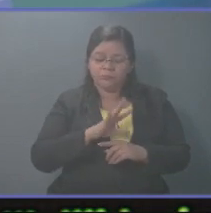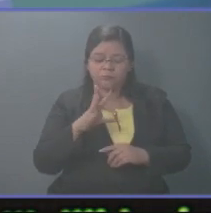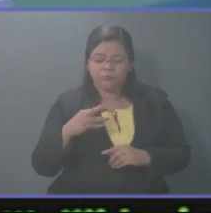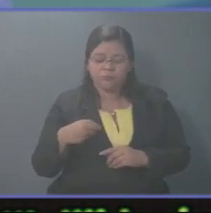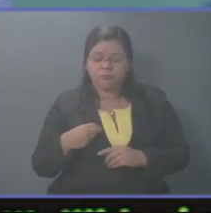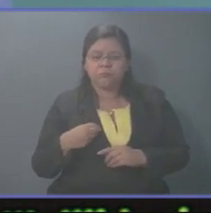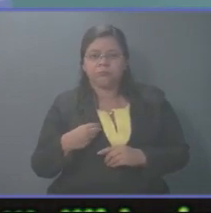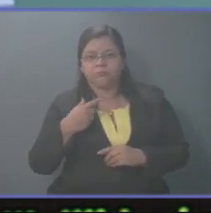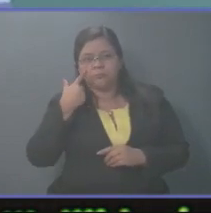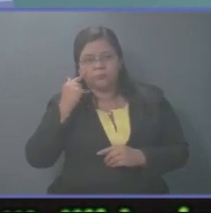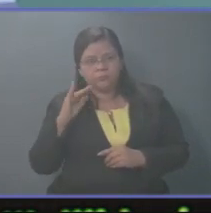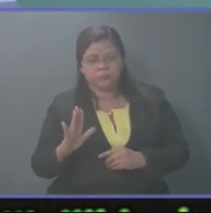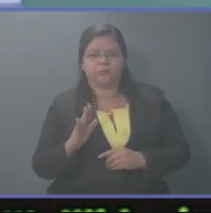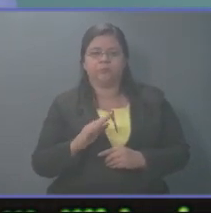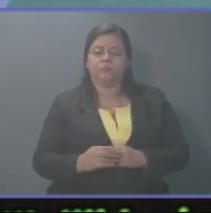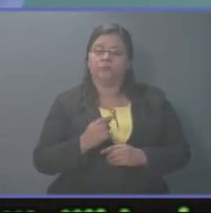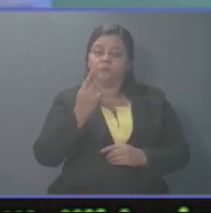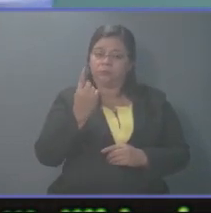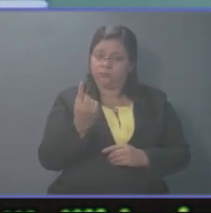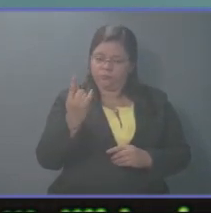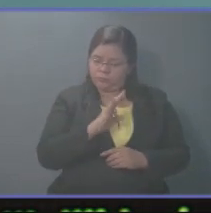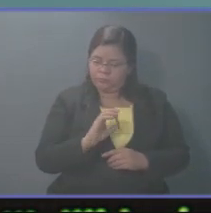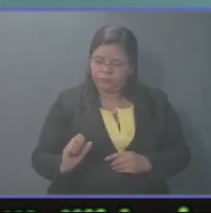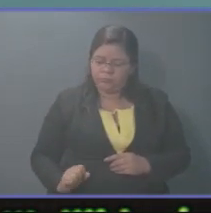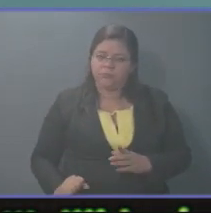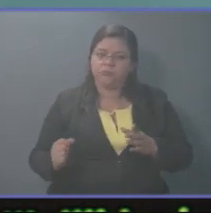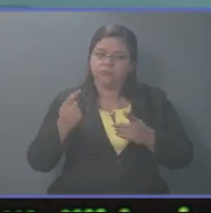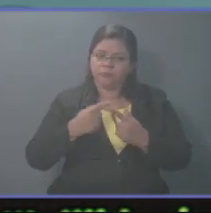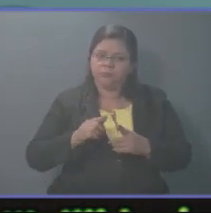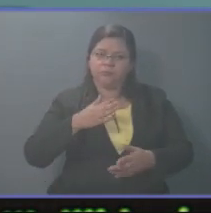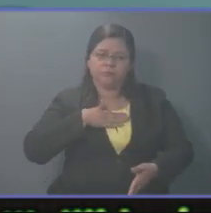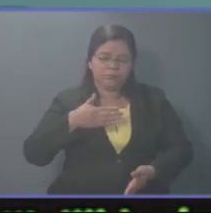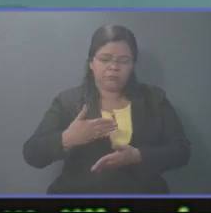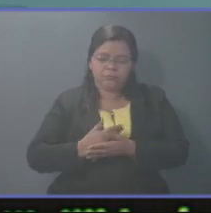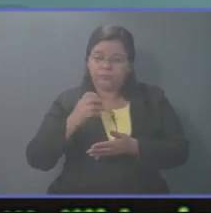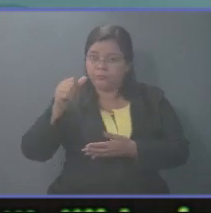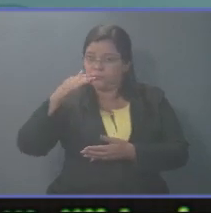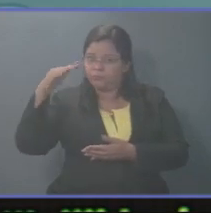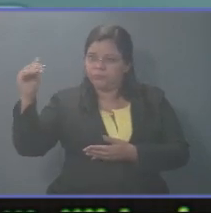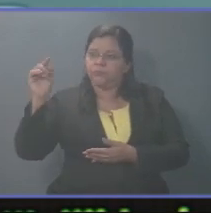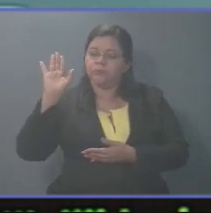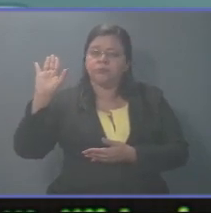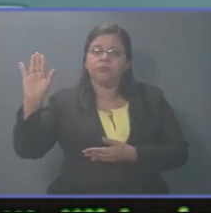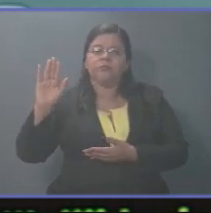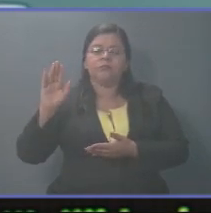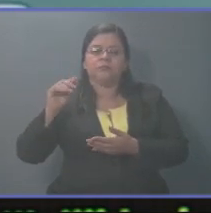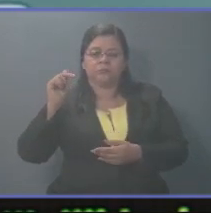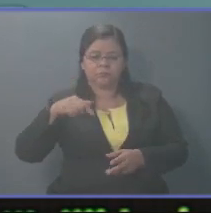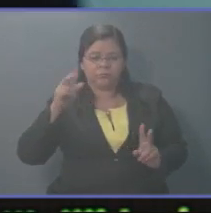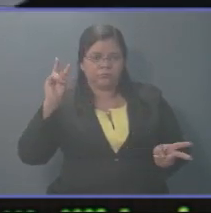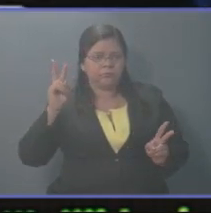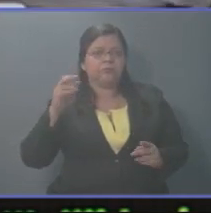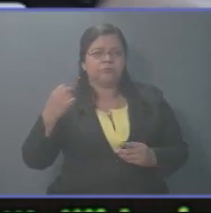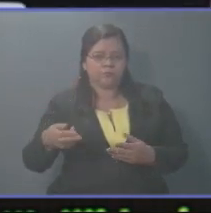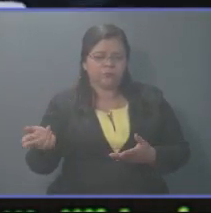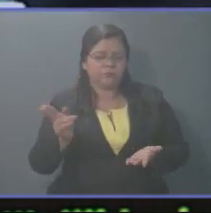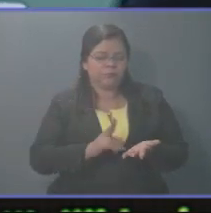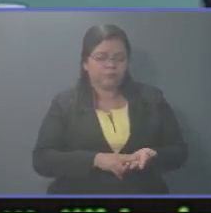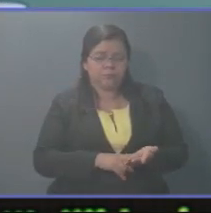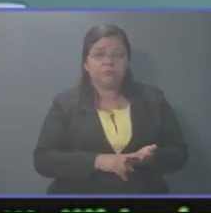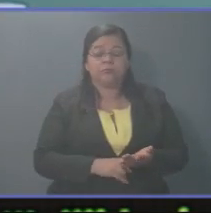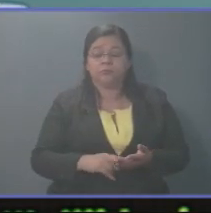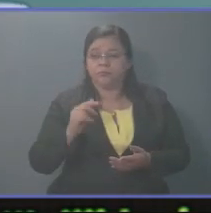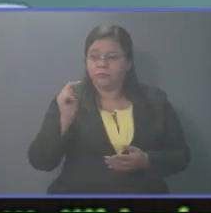que ocurrieren fuera del territorio de la República deberán inscribirse en el registro del estado familiar de San Salvador, por lo que